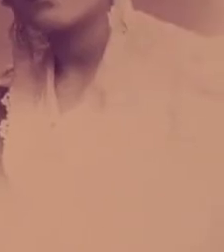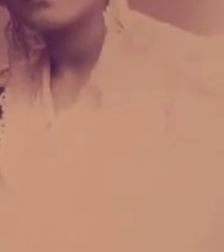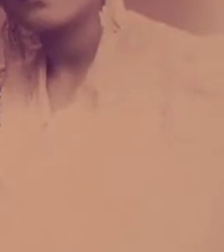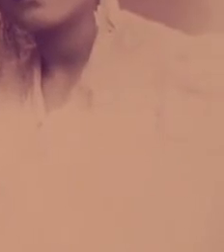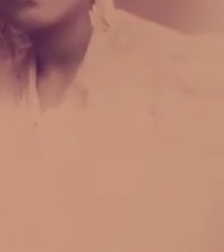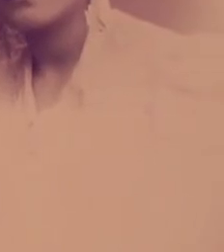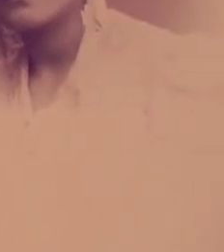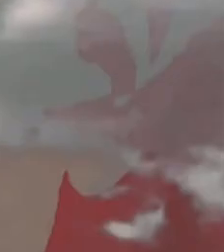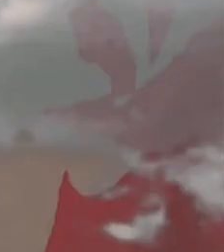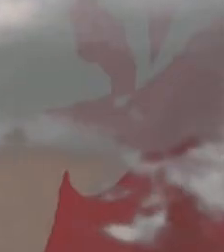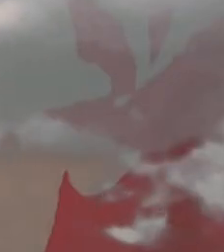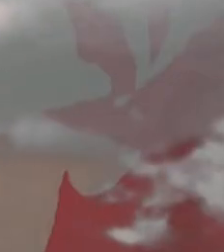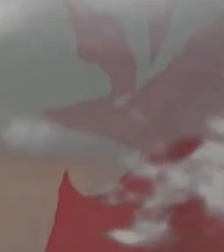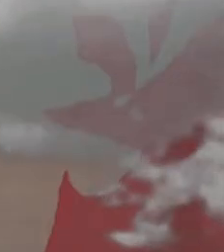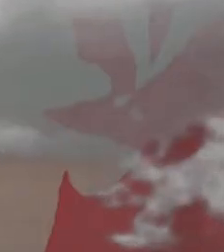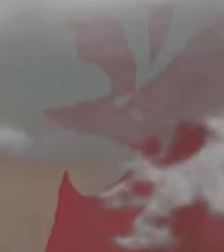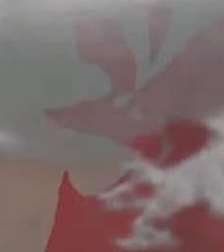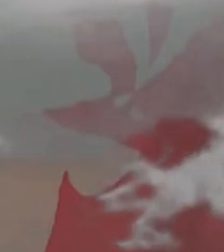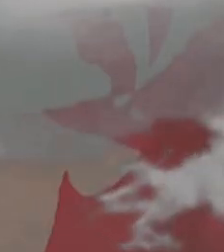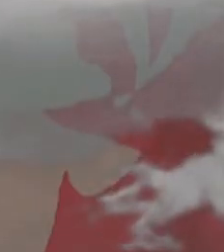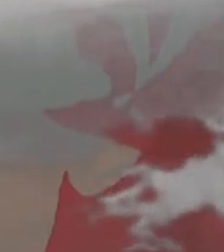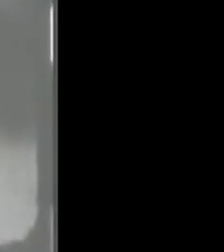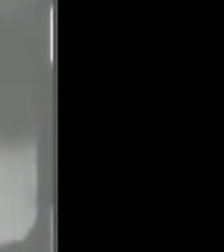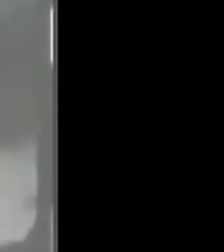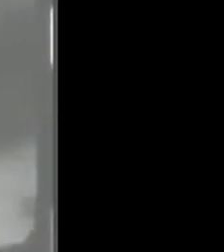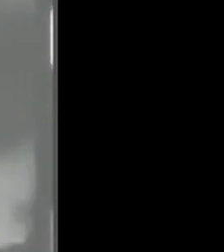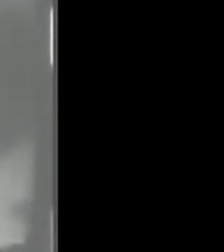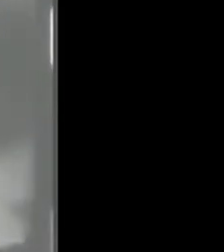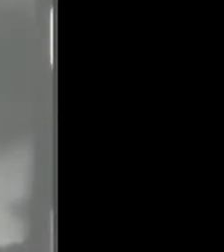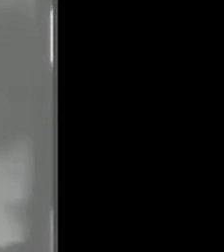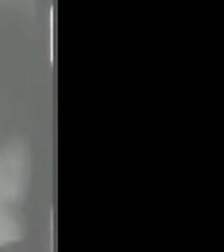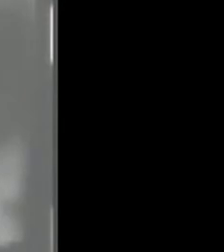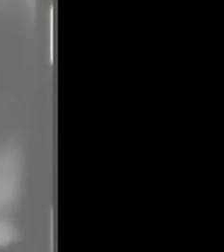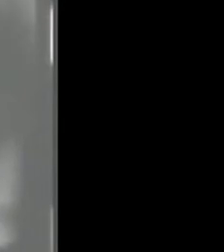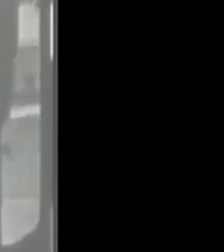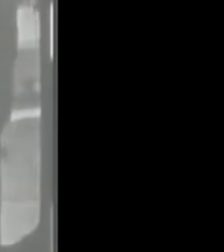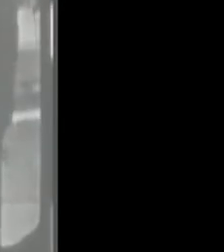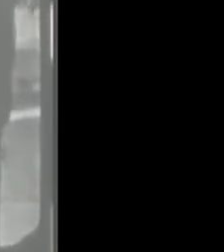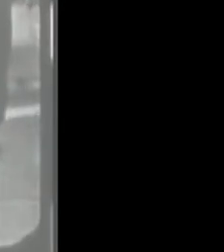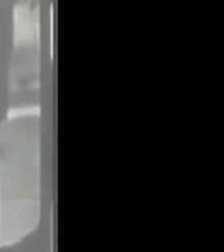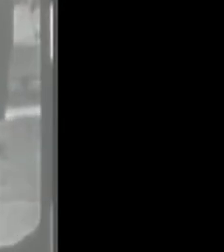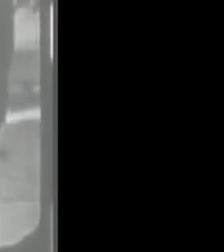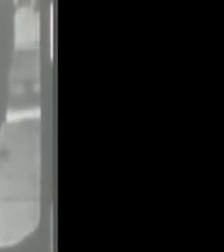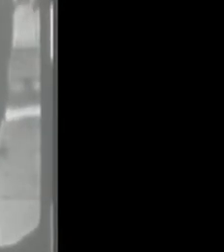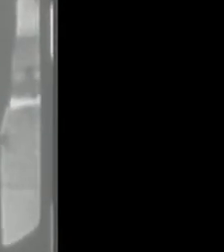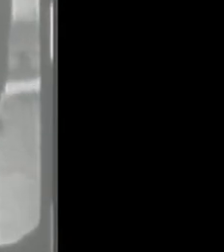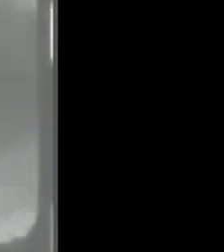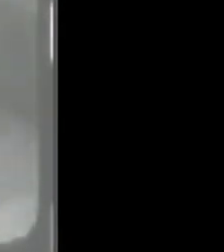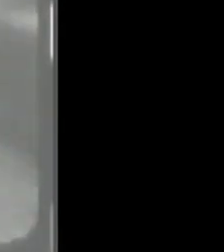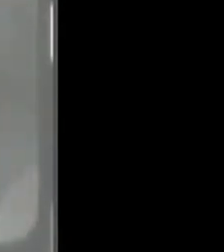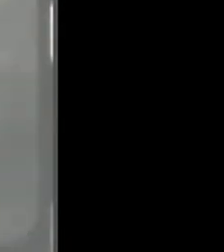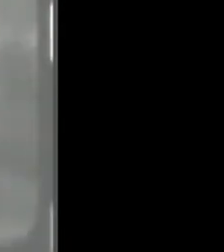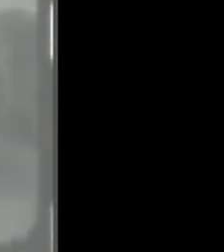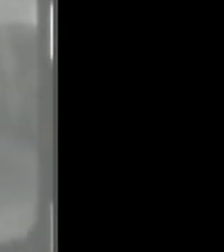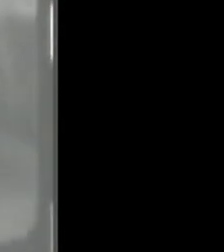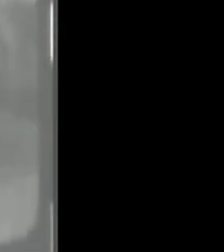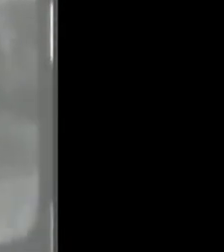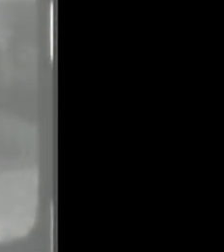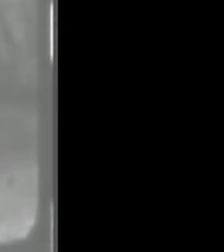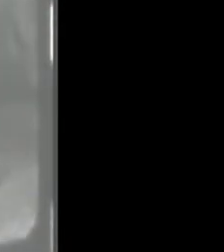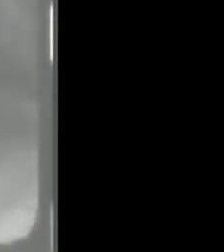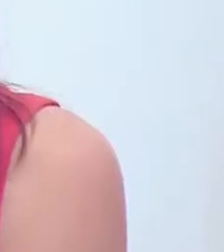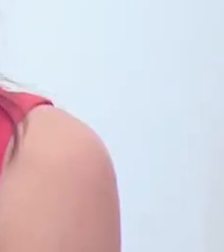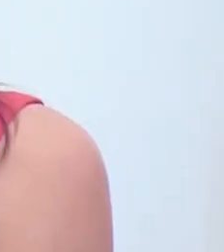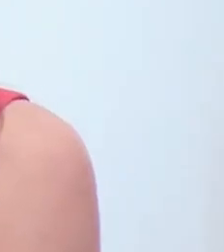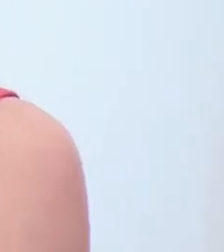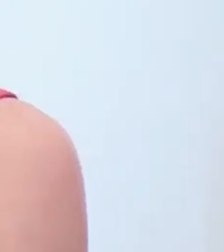del feminismo en el Perú. Nuevas verdades de la historia republicana del Perú. Regresa. Arguedas en realidad no